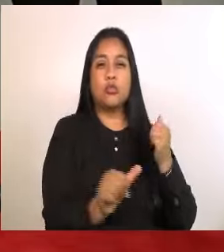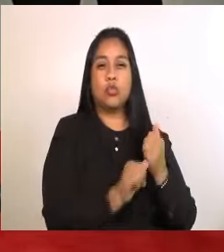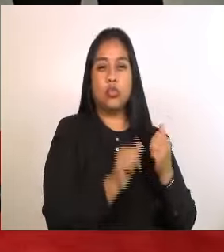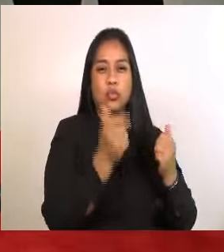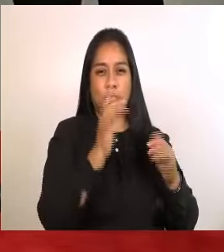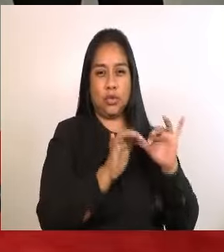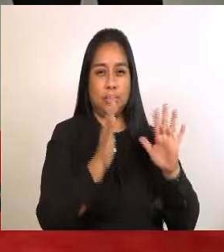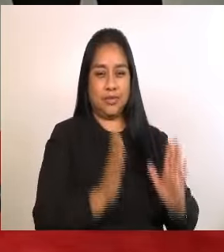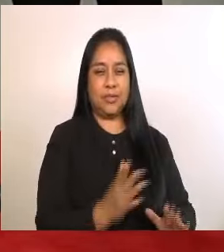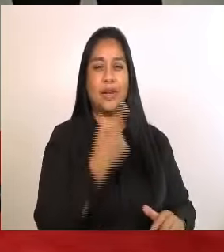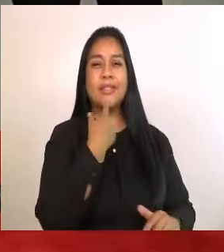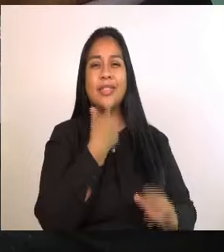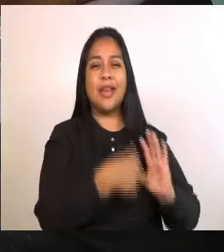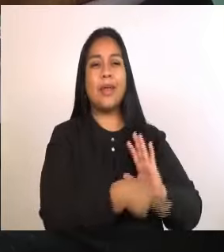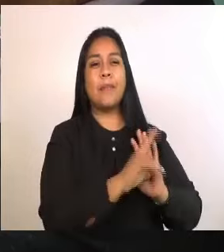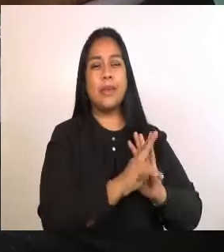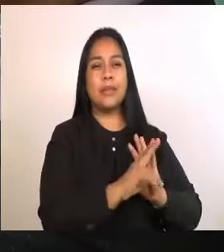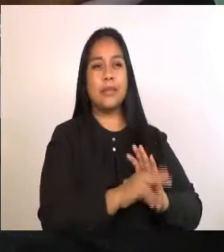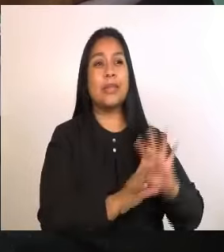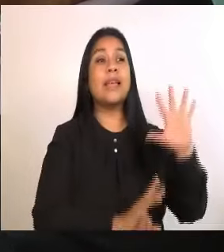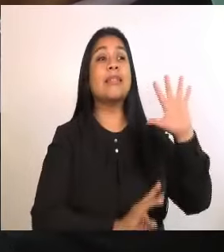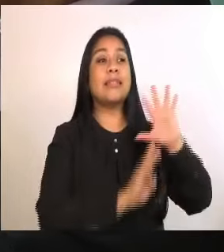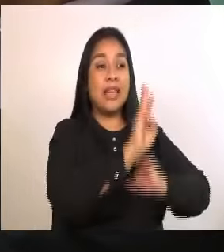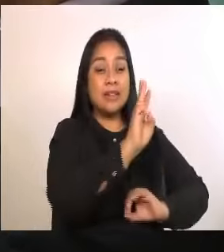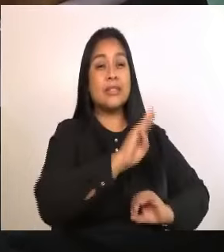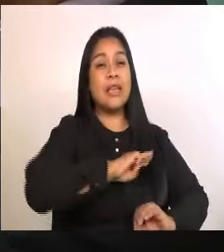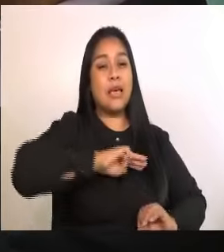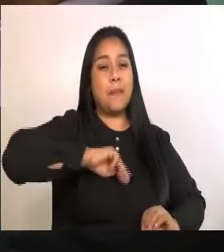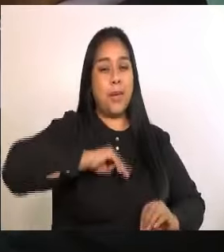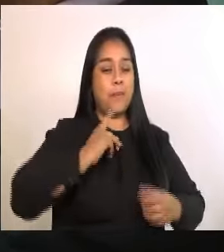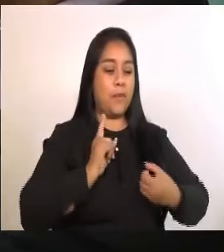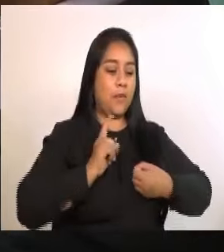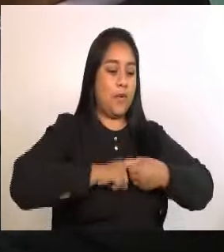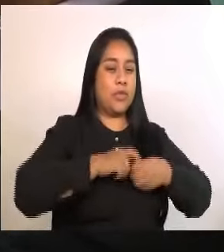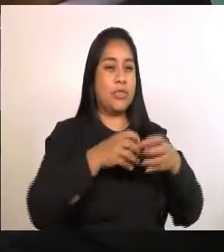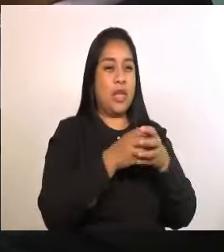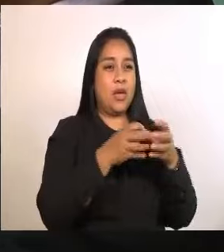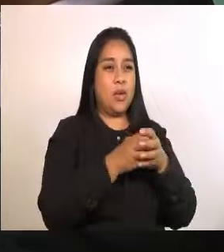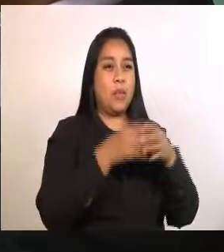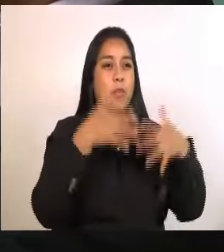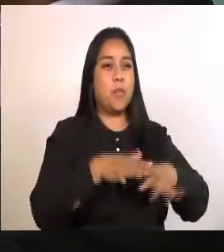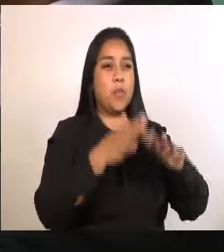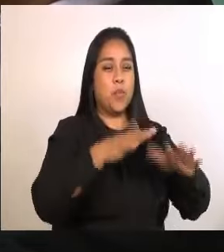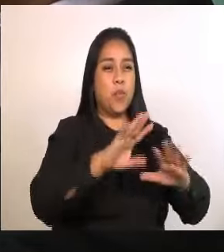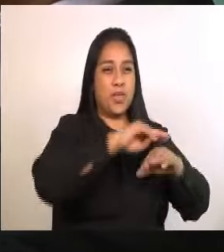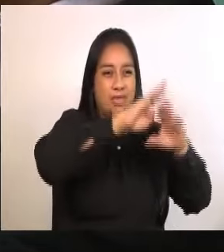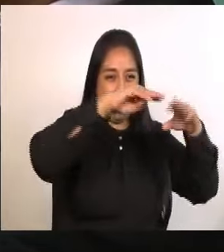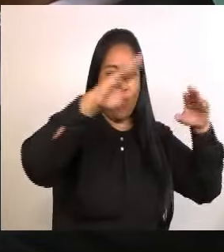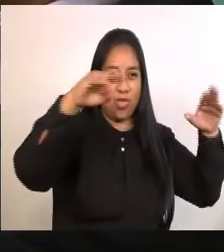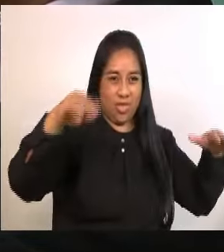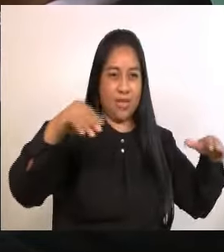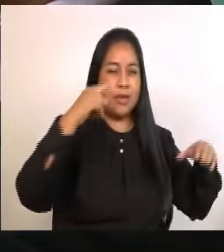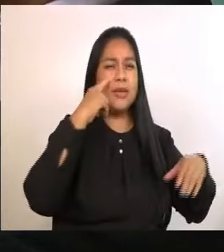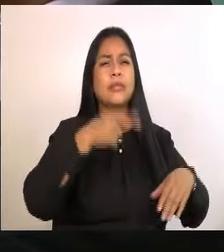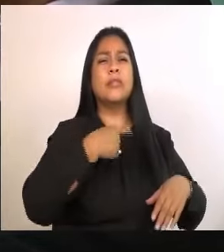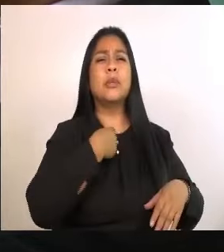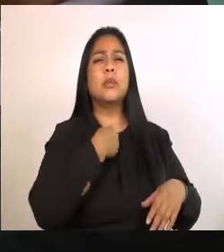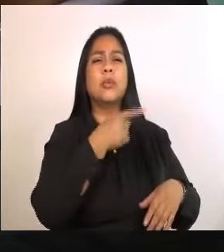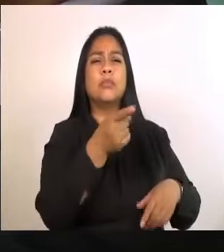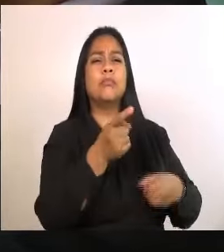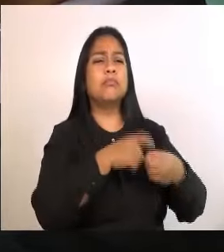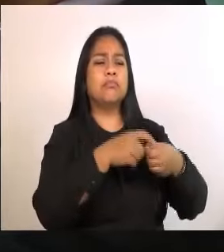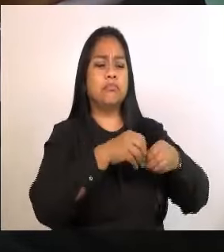ha repetido que hay 13 miembros del grupo Puerto de Montaña. Me gustaría saber si pueden